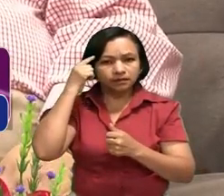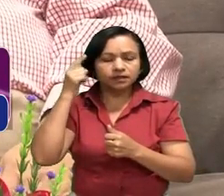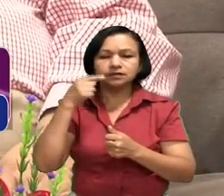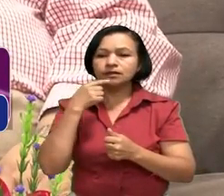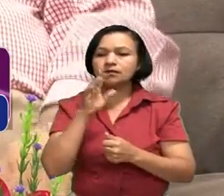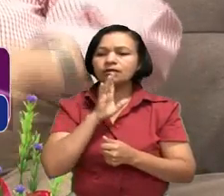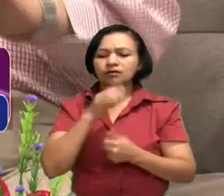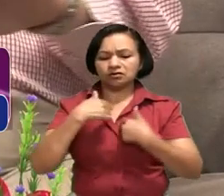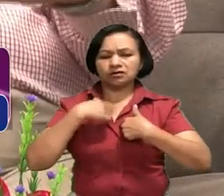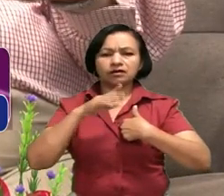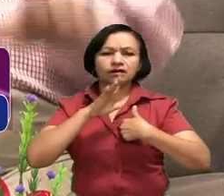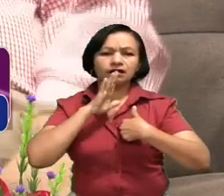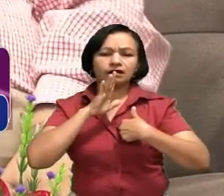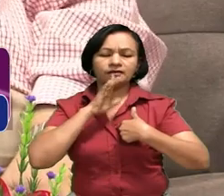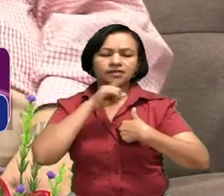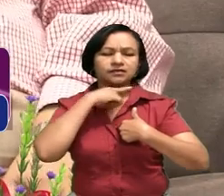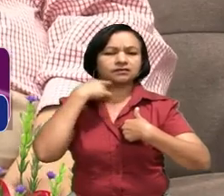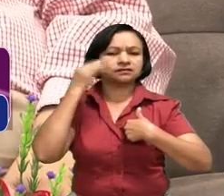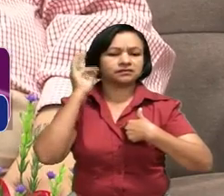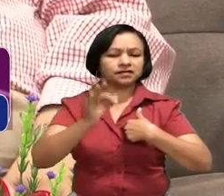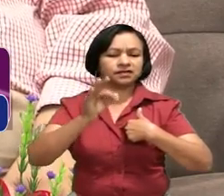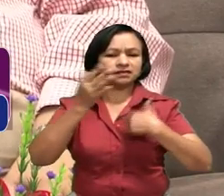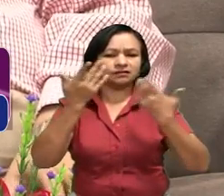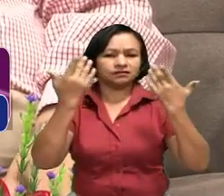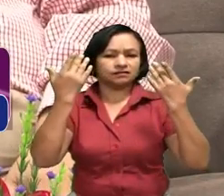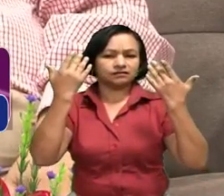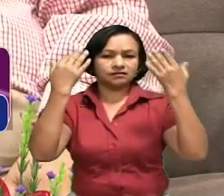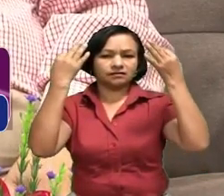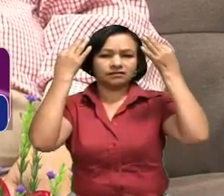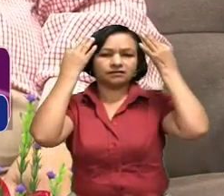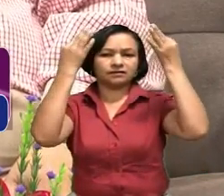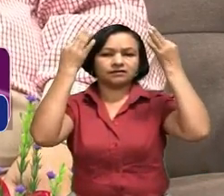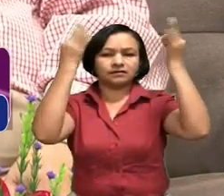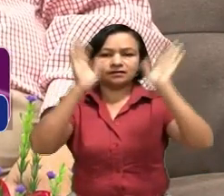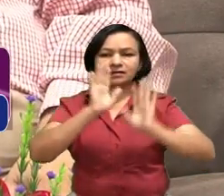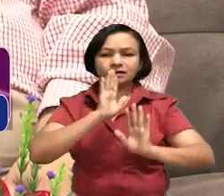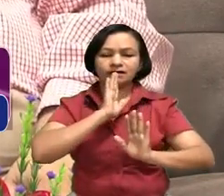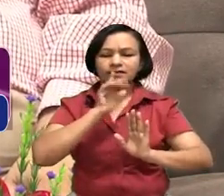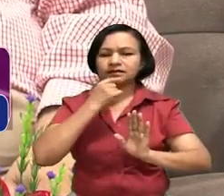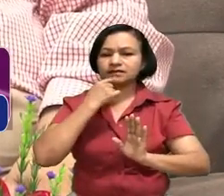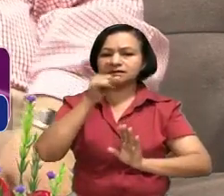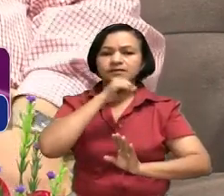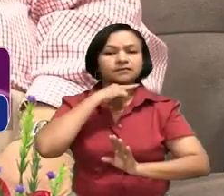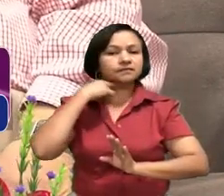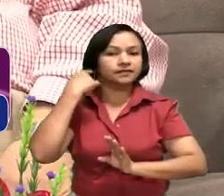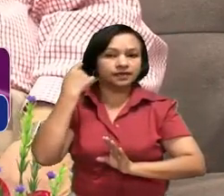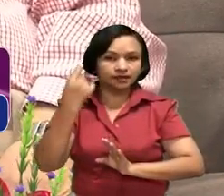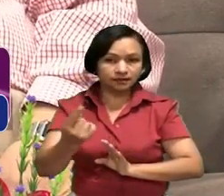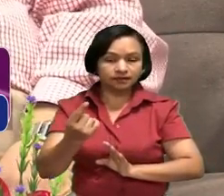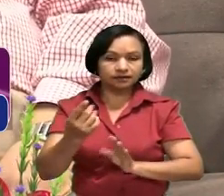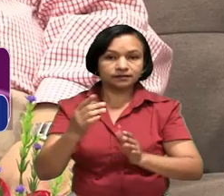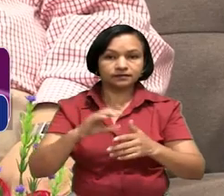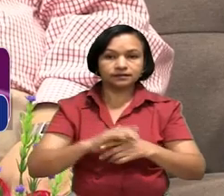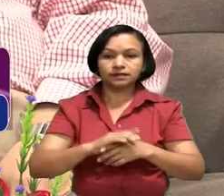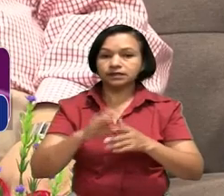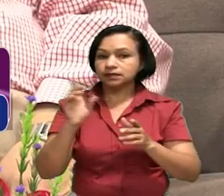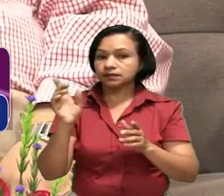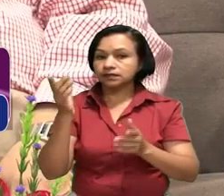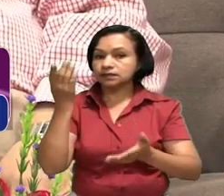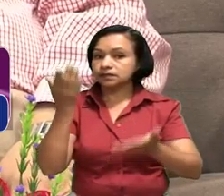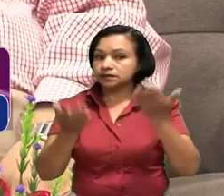es la mamacita de tarzán y estamos certificando la verdadera realidad y eso no es cierto